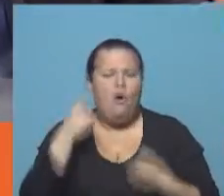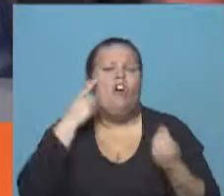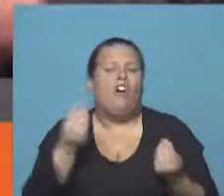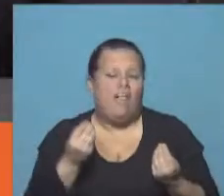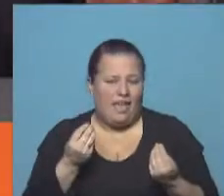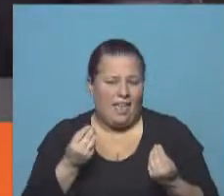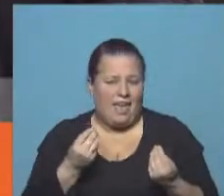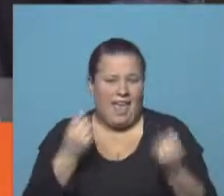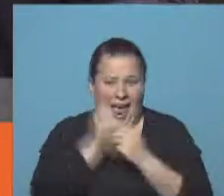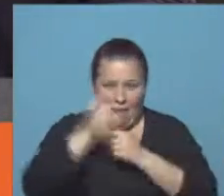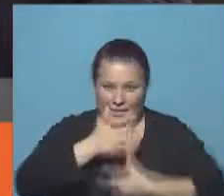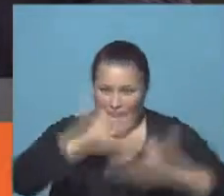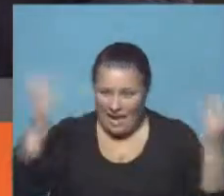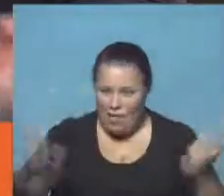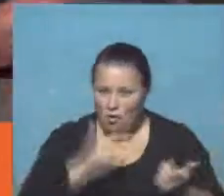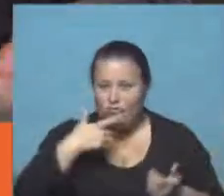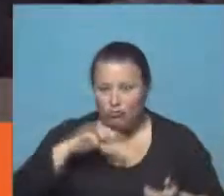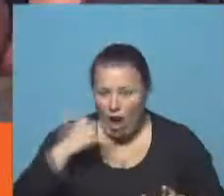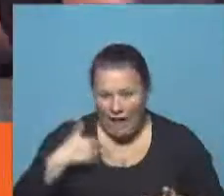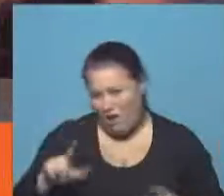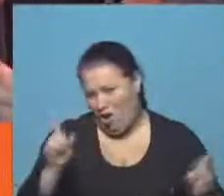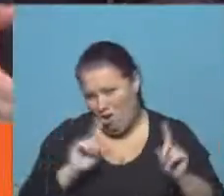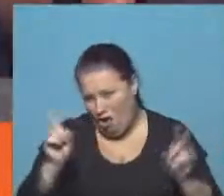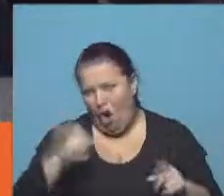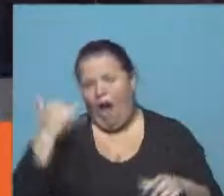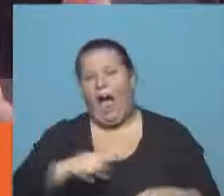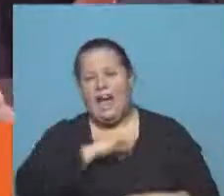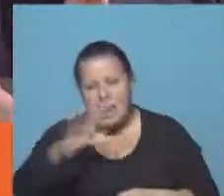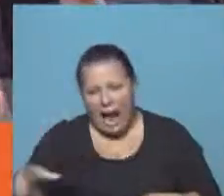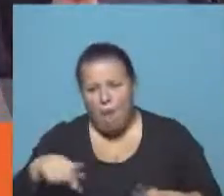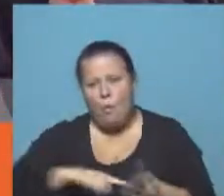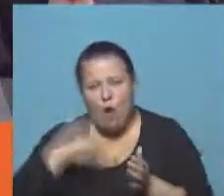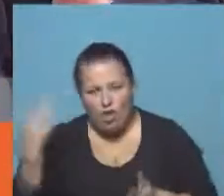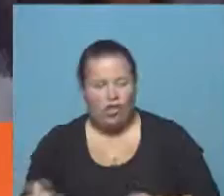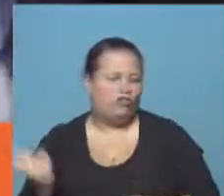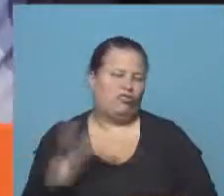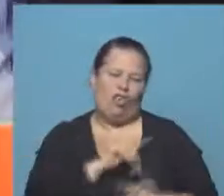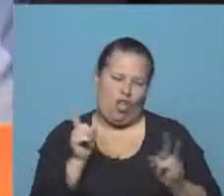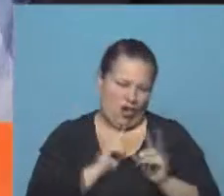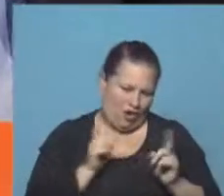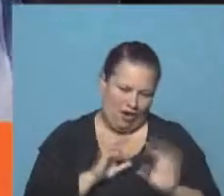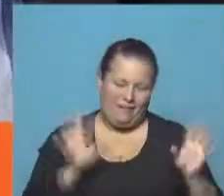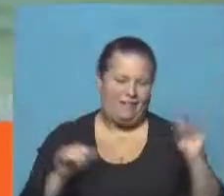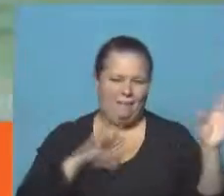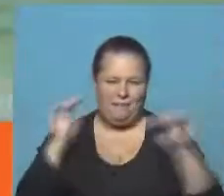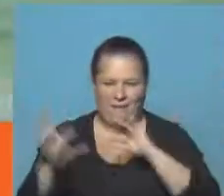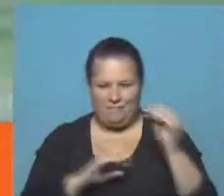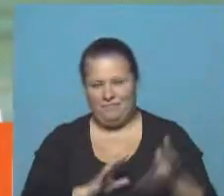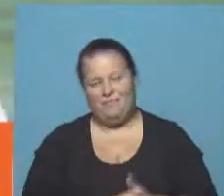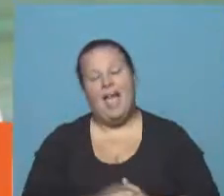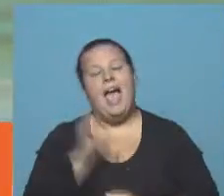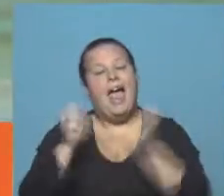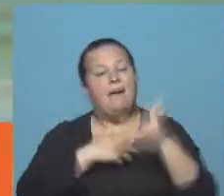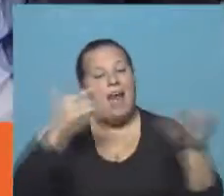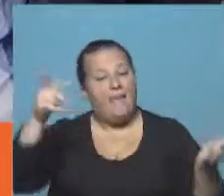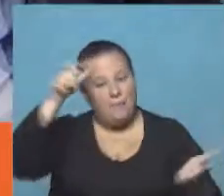tenemos? No, el único que se ¿Multinacionales que vio- producen soja en Argentina? No, tenemos Sí, chacareros no, en provincias... Tenemos todas, las multinacionales tenemos. que Chacarera, acopian y tenemos que la exportan. multinacional. Las